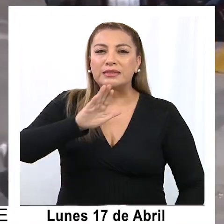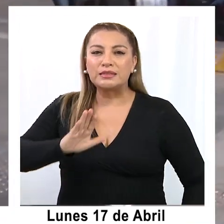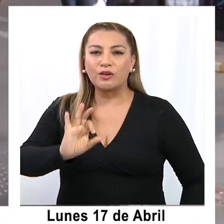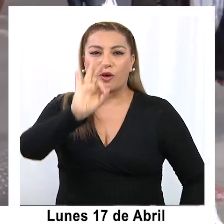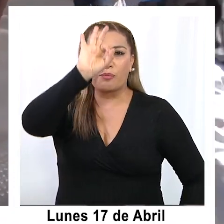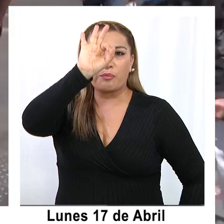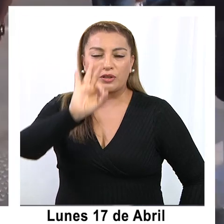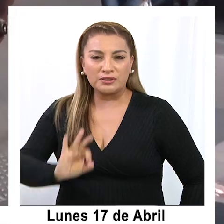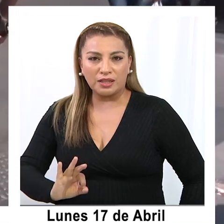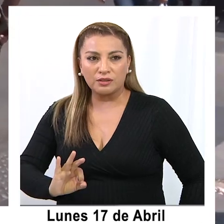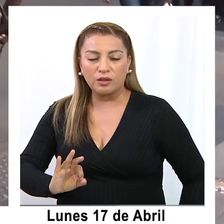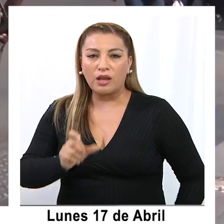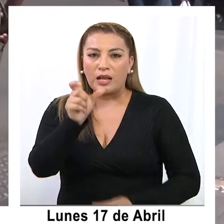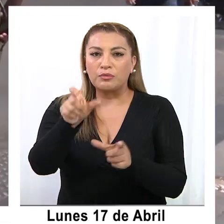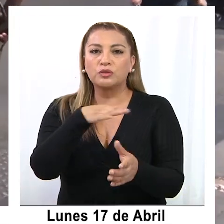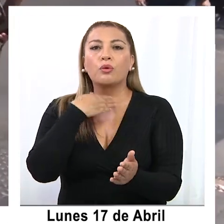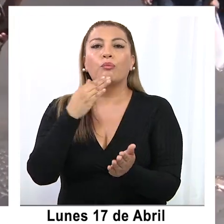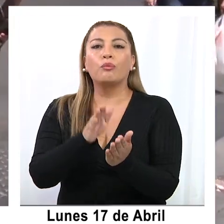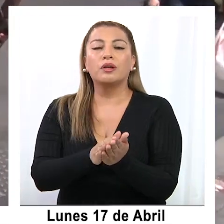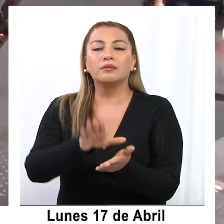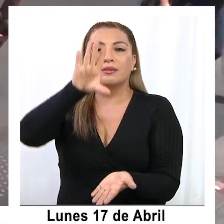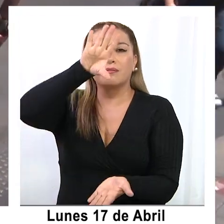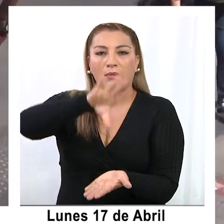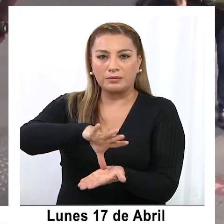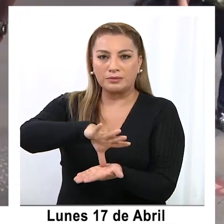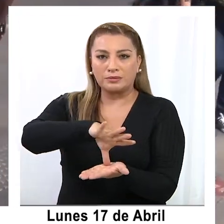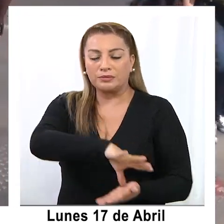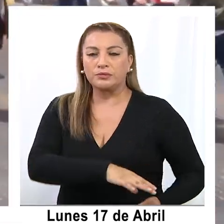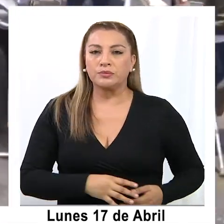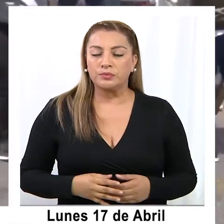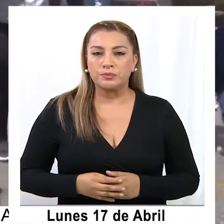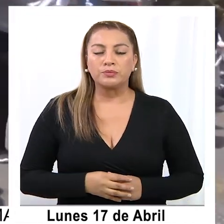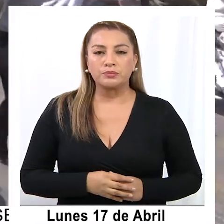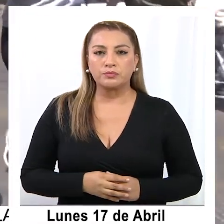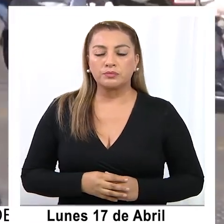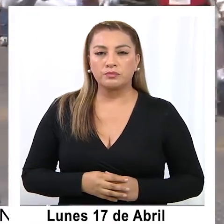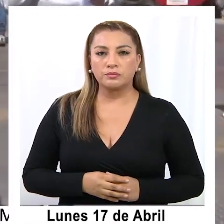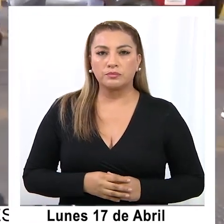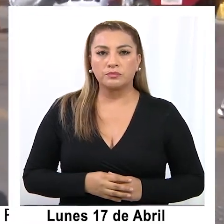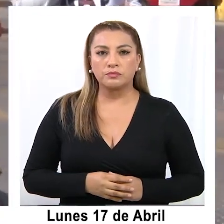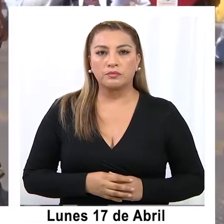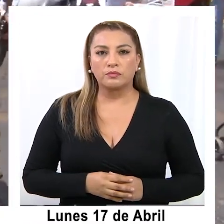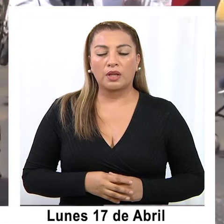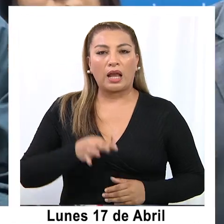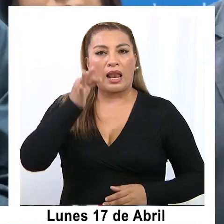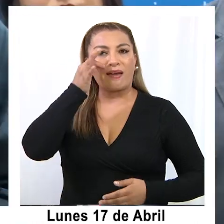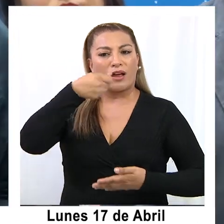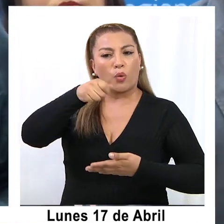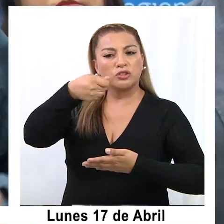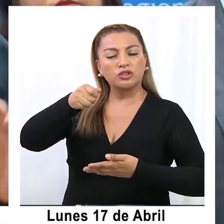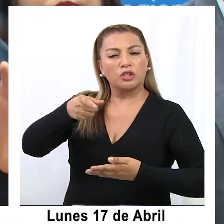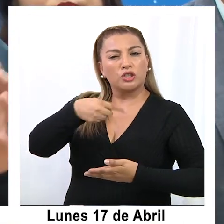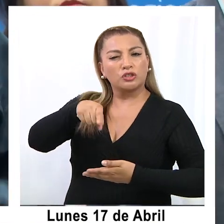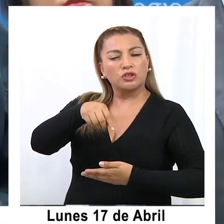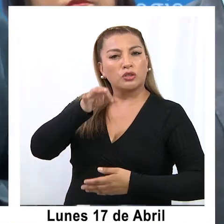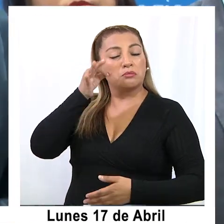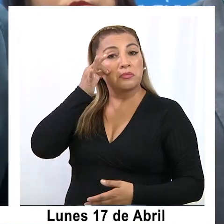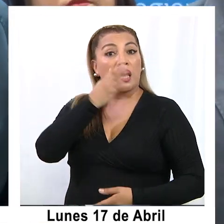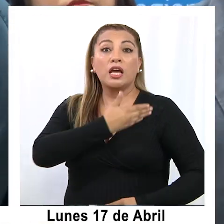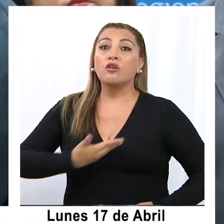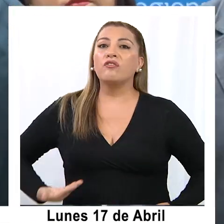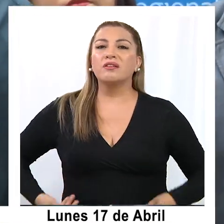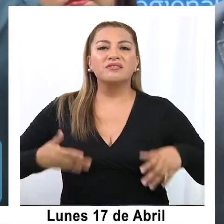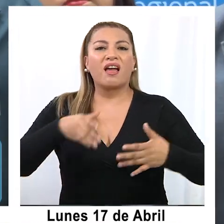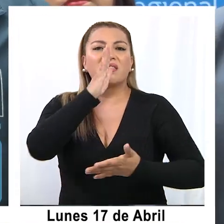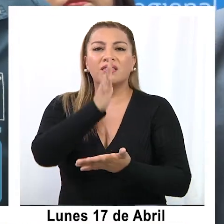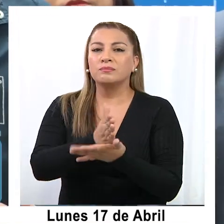% de los homicidios en el país. A partir de este diagnóstico, el gobierno ha